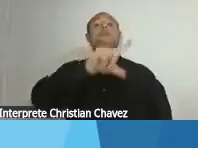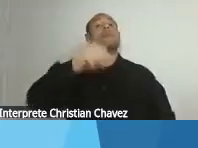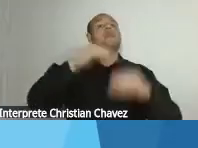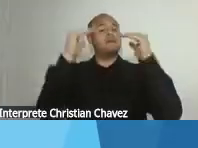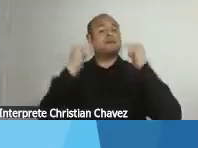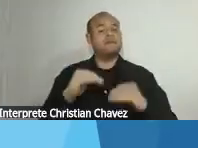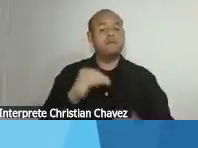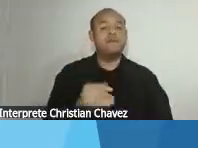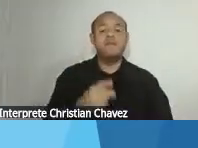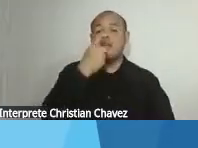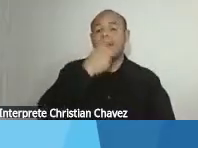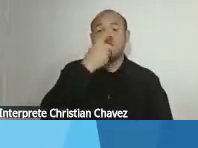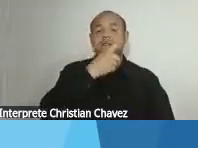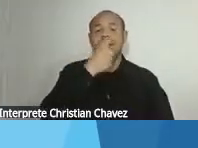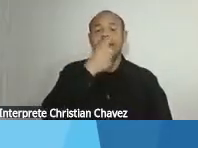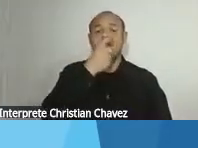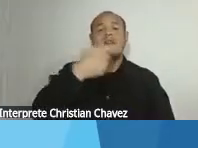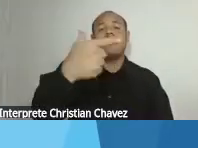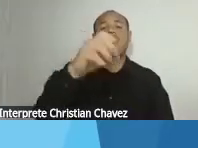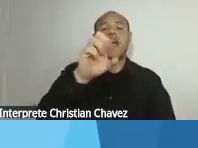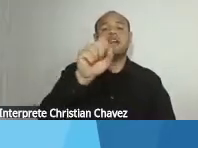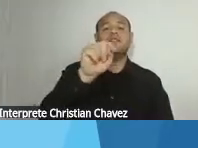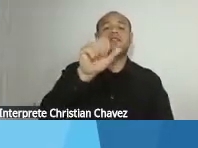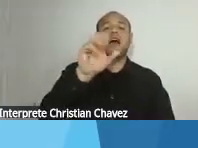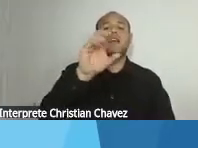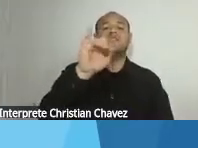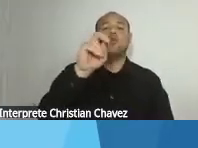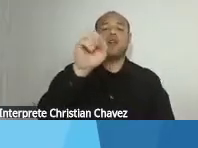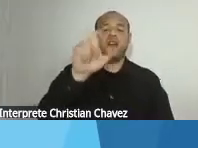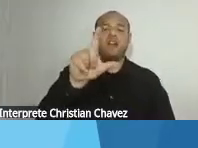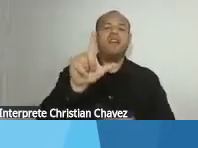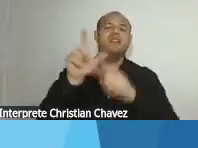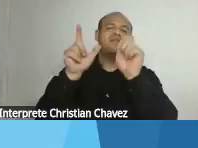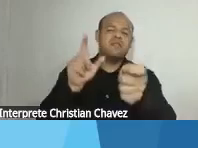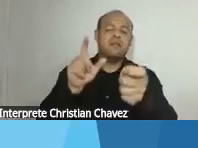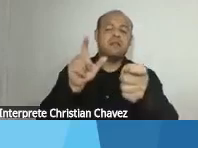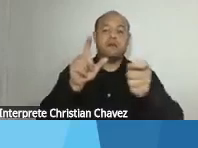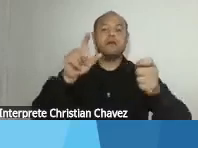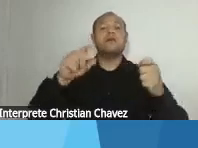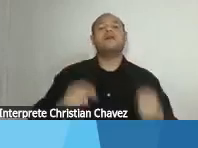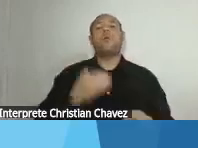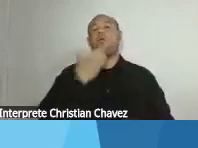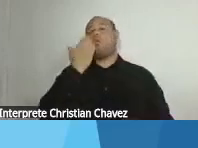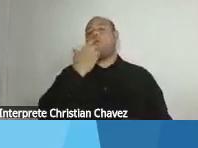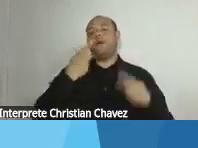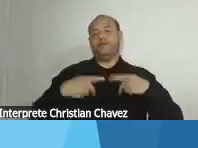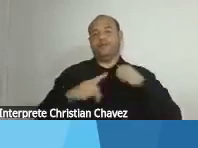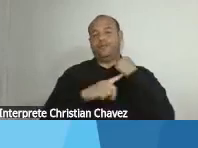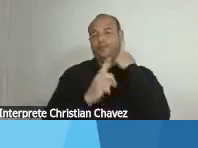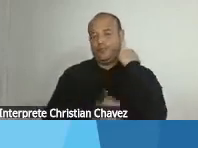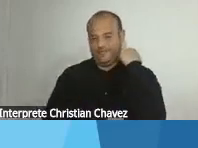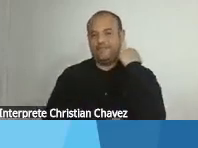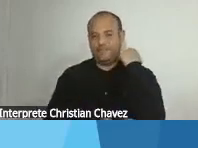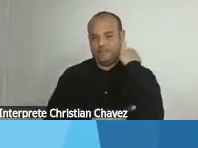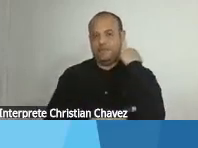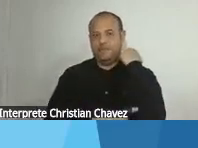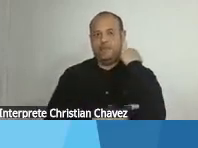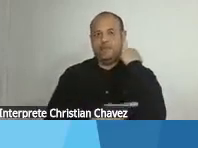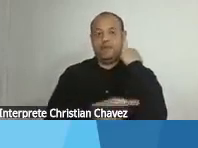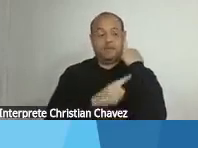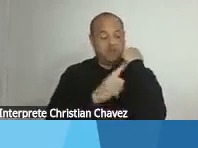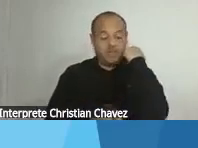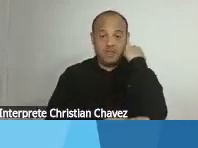gestacional es la diabetes que sucede en el embarazo. En el embarazo, pues hay